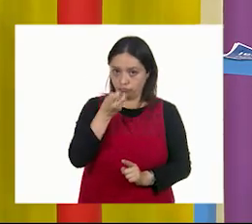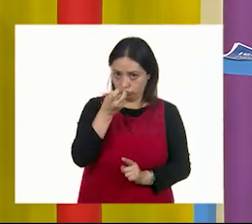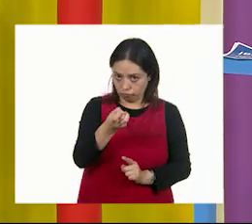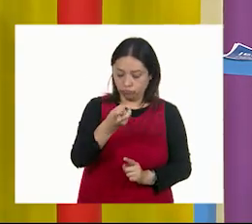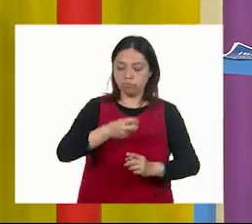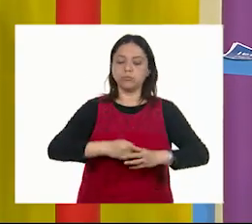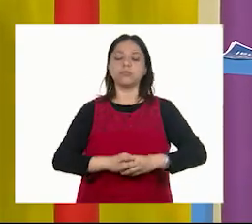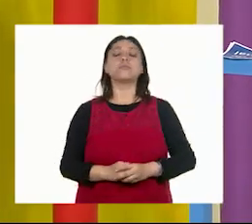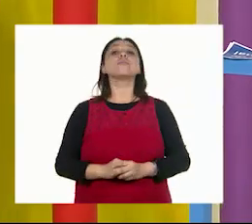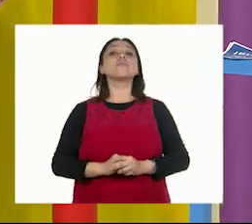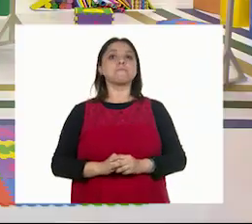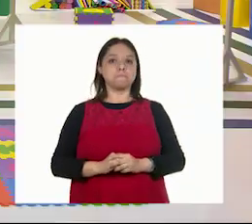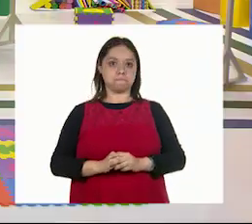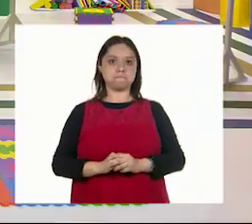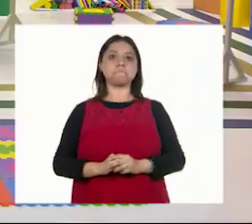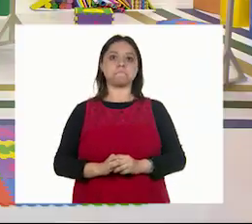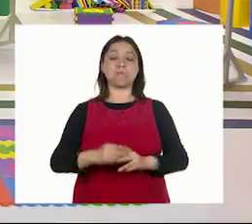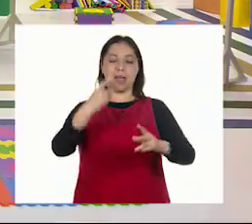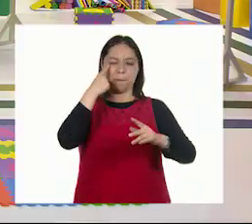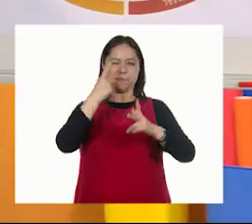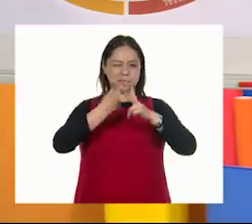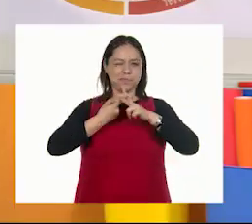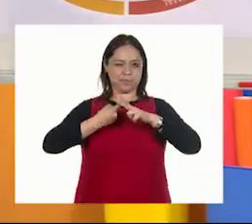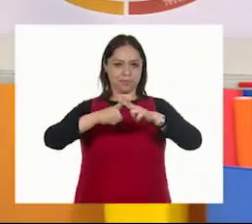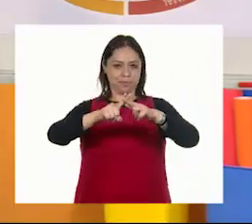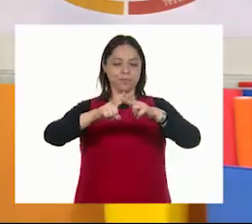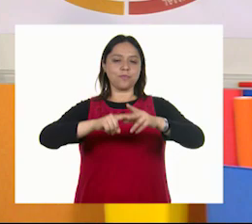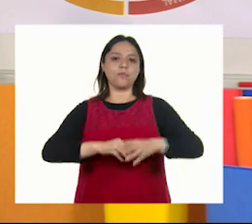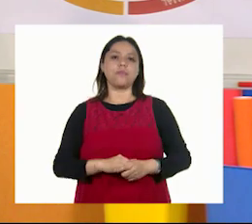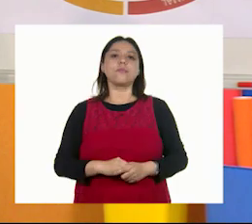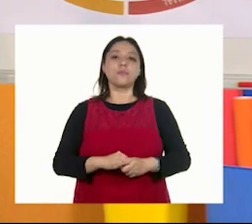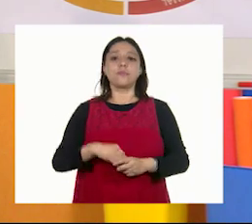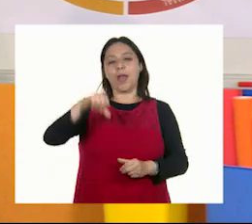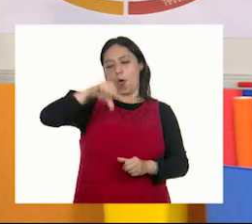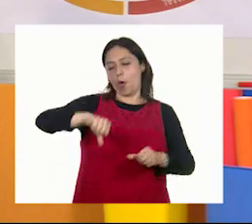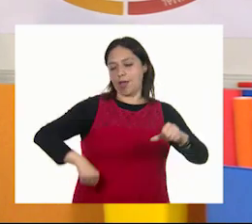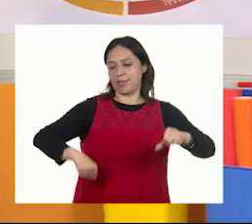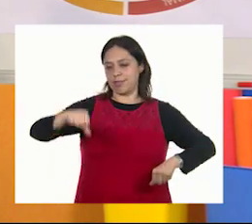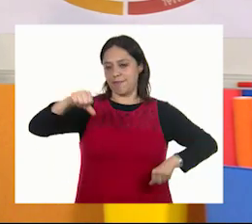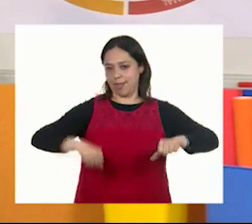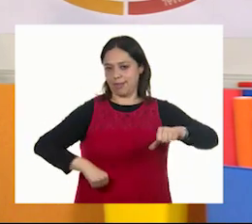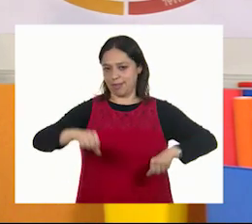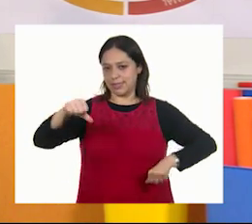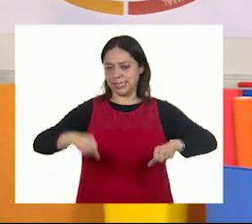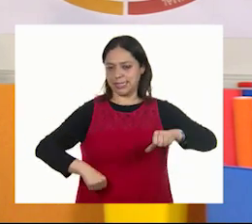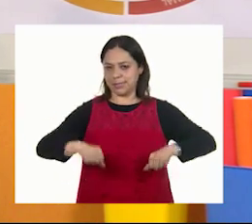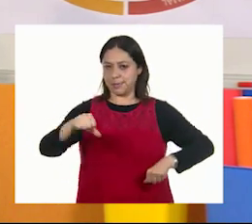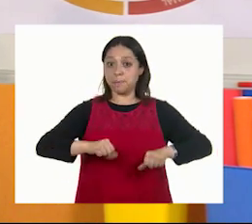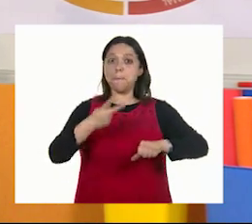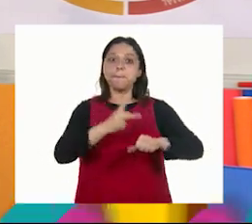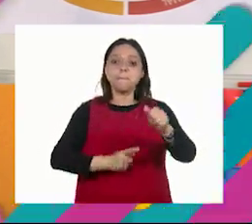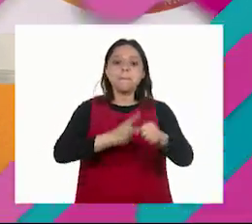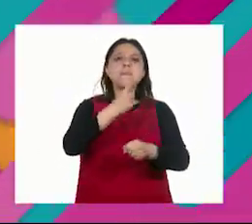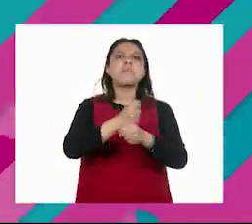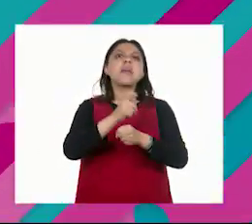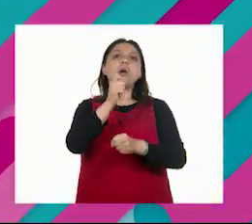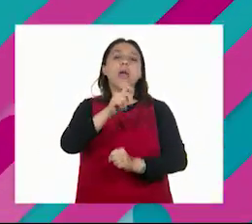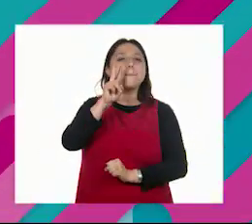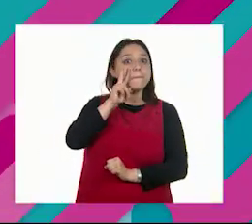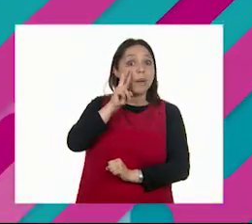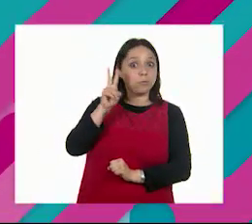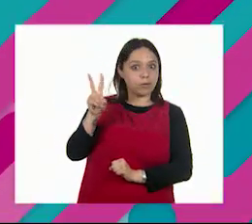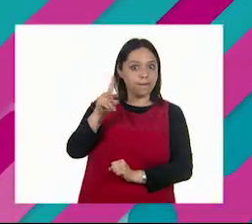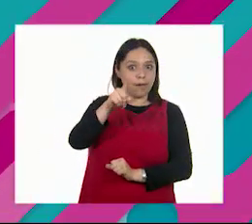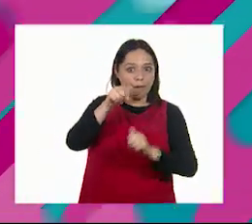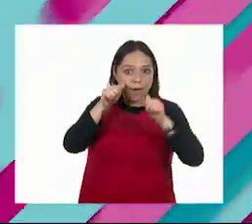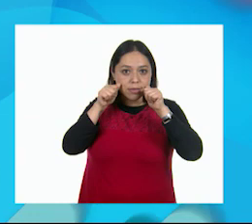Muy bien. Vamos a empezar nuestras actividades del día de hoy observando lo siguiente. Presten atención.